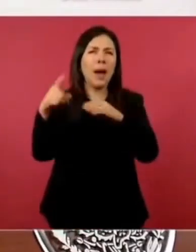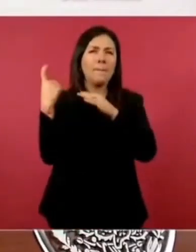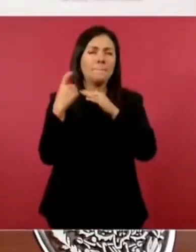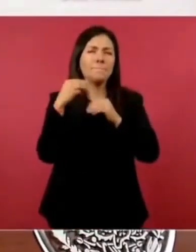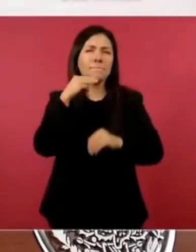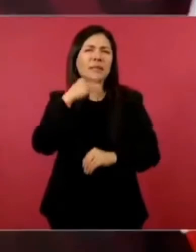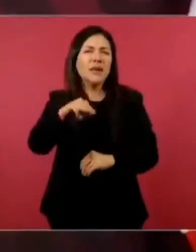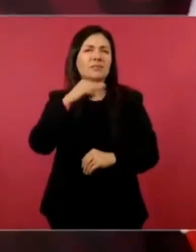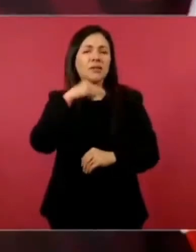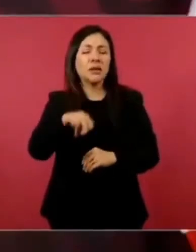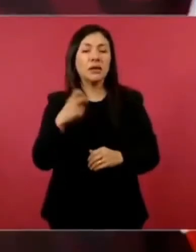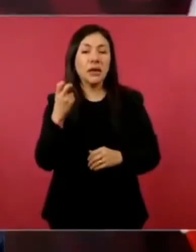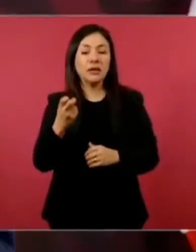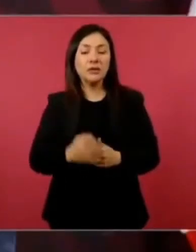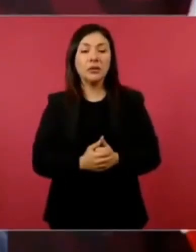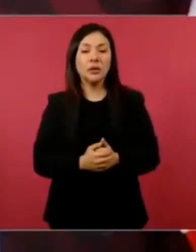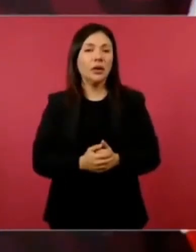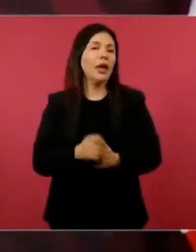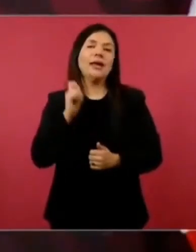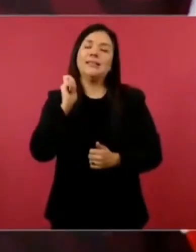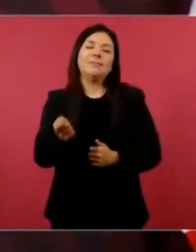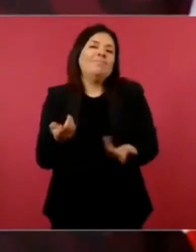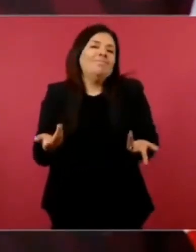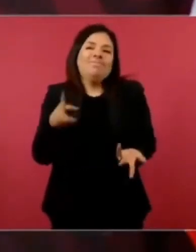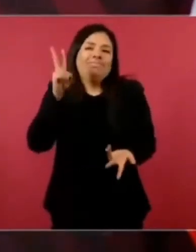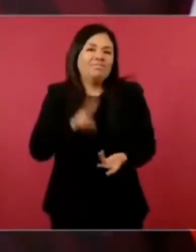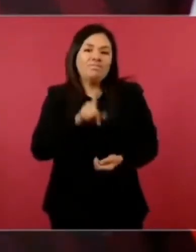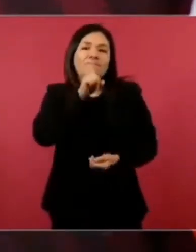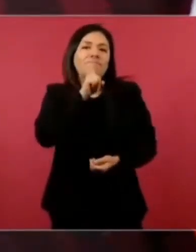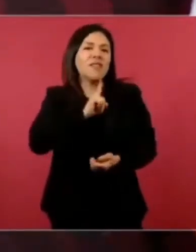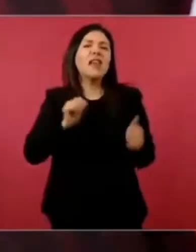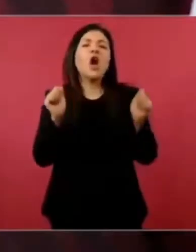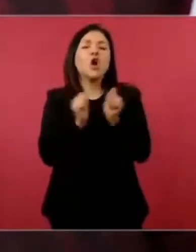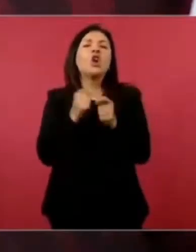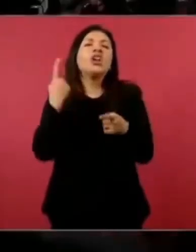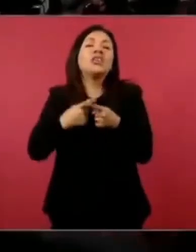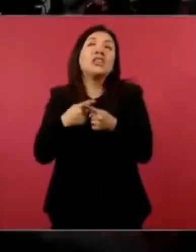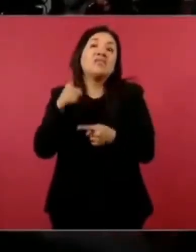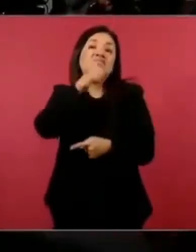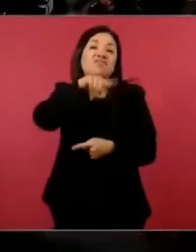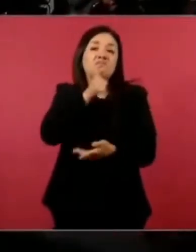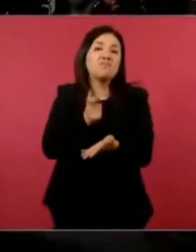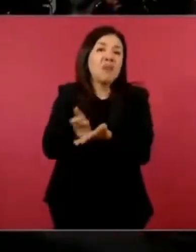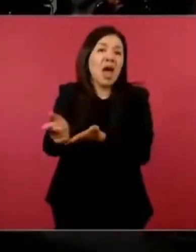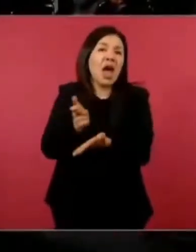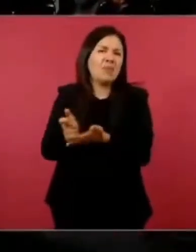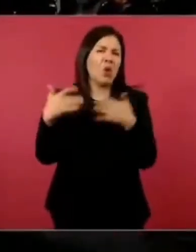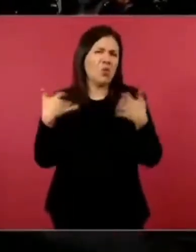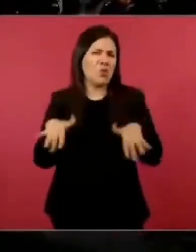desde luego falsos, pagados, mucho dinero,